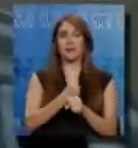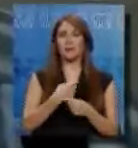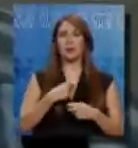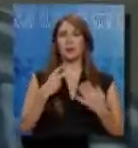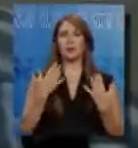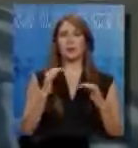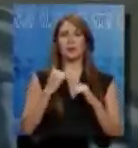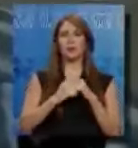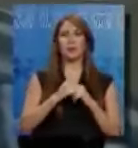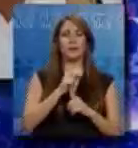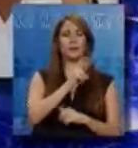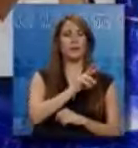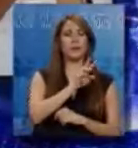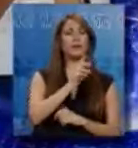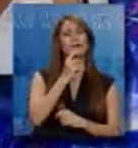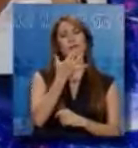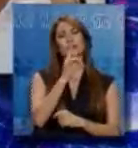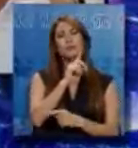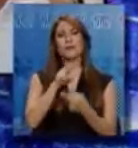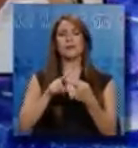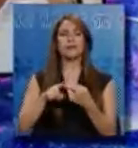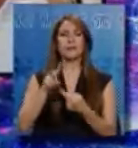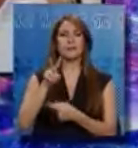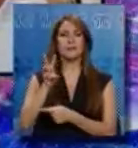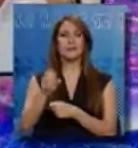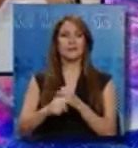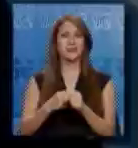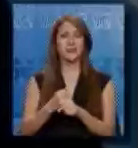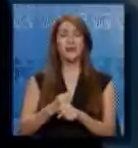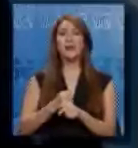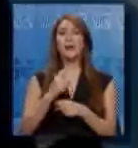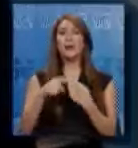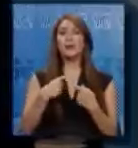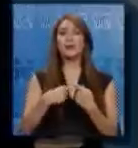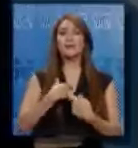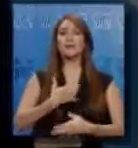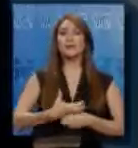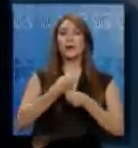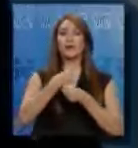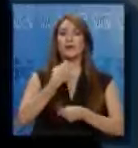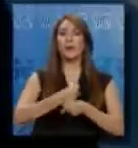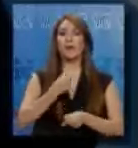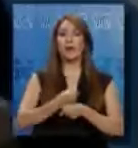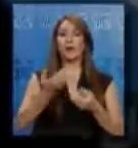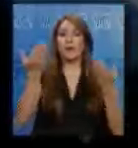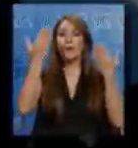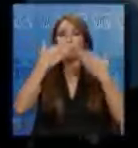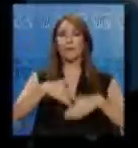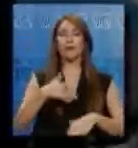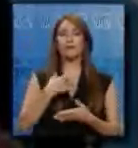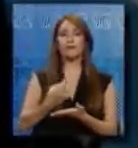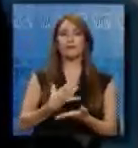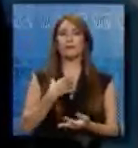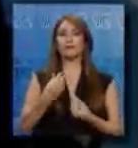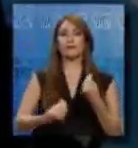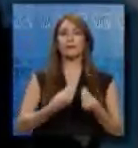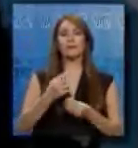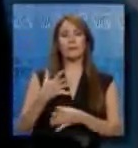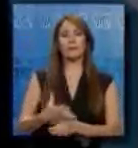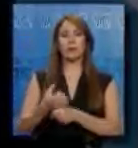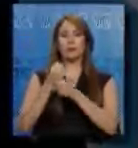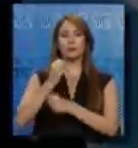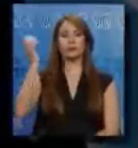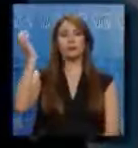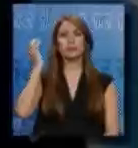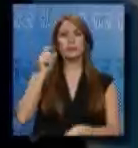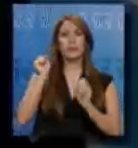que sea 18 a 26 años. Seguro de desempleo. En estos momentos la cesantía está compuesta de 2% de aporte del